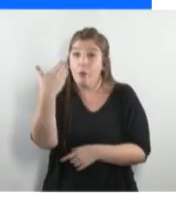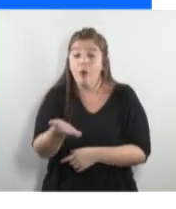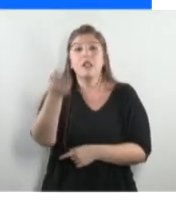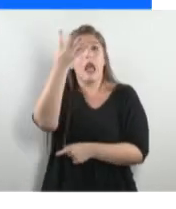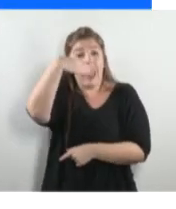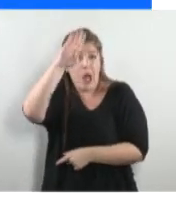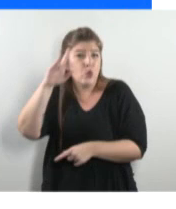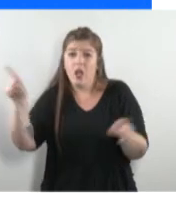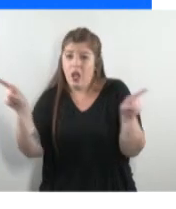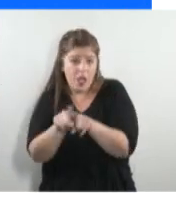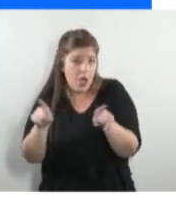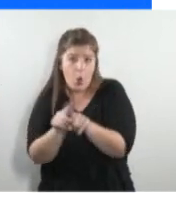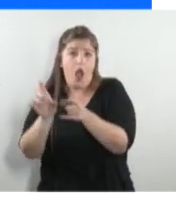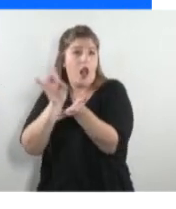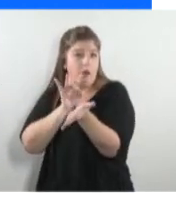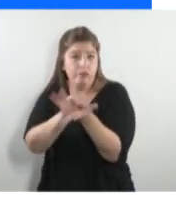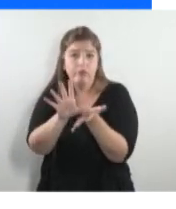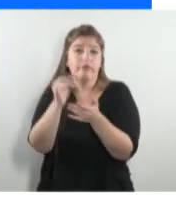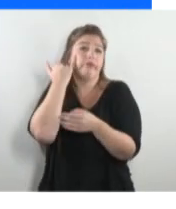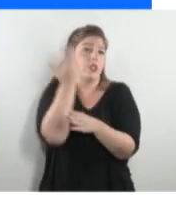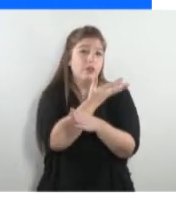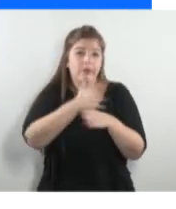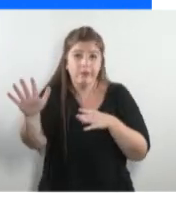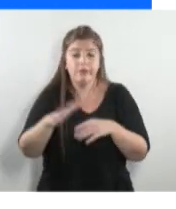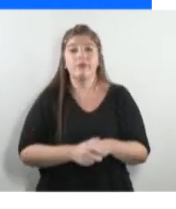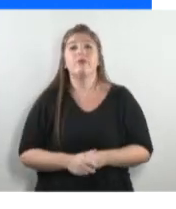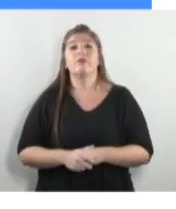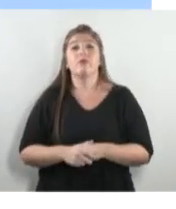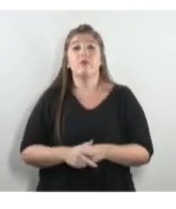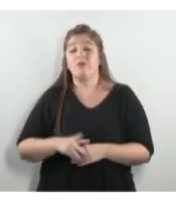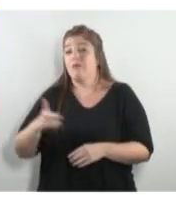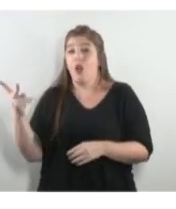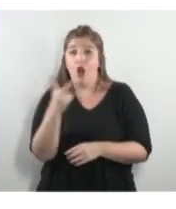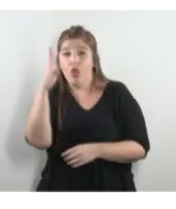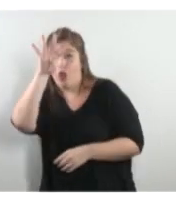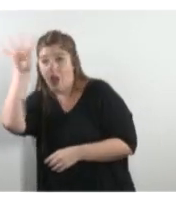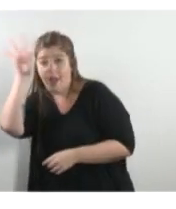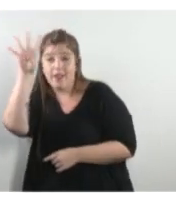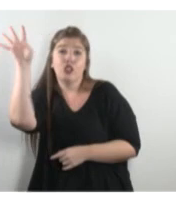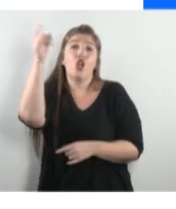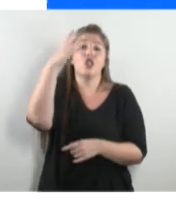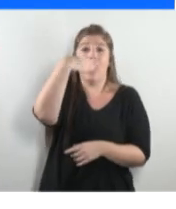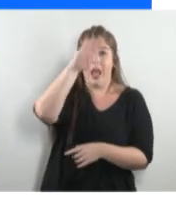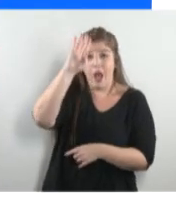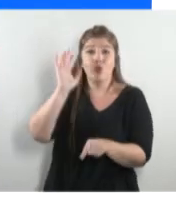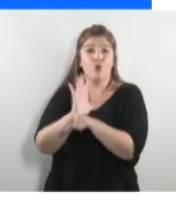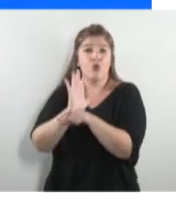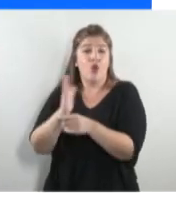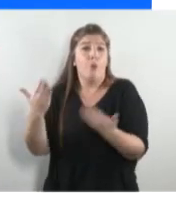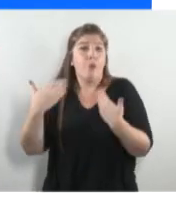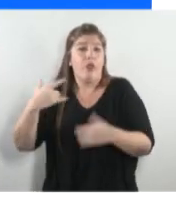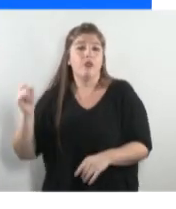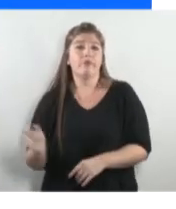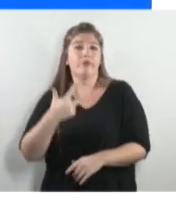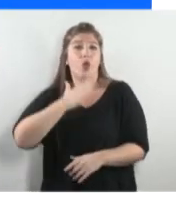corrieron la misma suerte. Ni unos ni otros tuvieron el derecho a la propiedad de la tierra, ni al trabajo